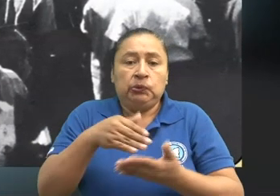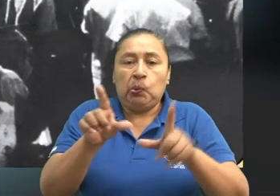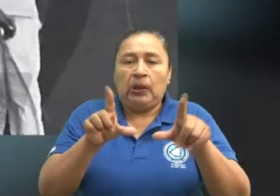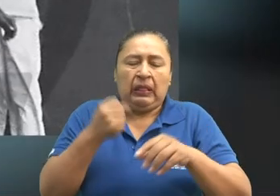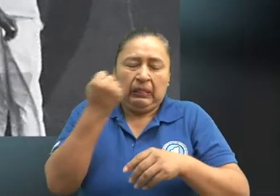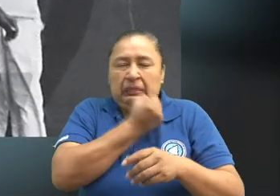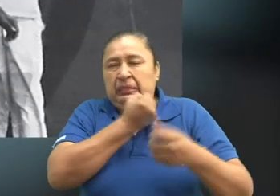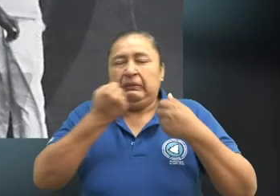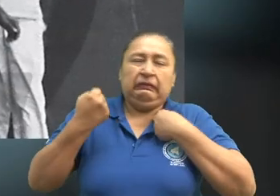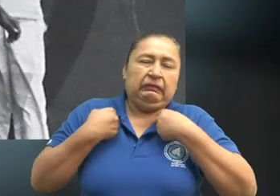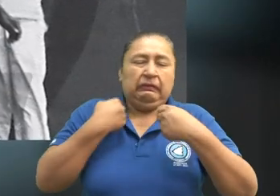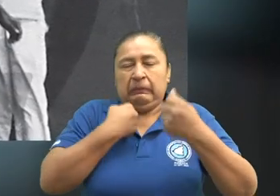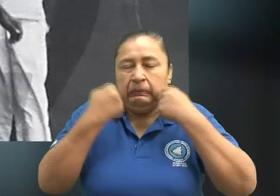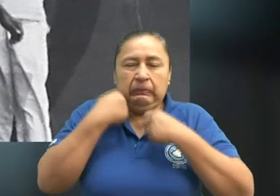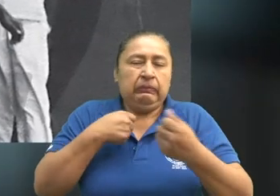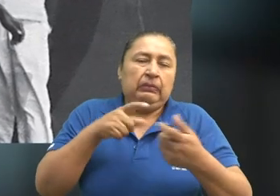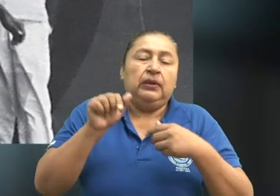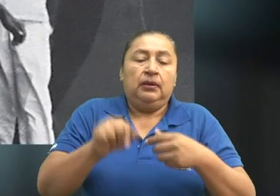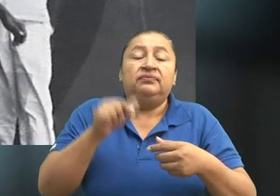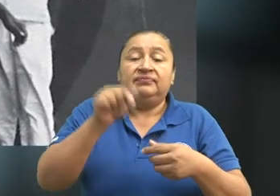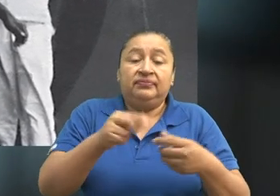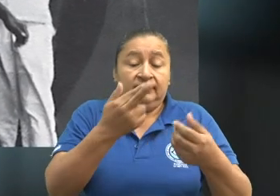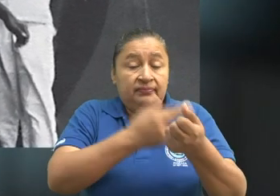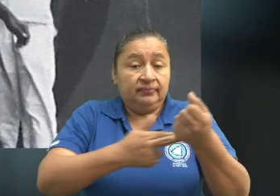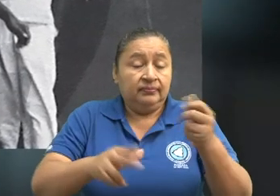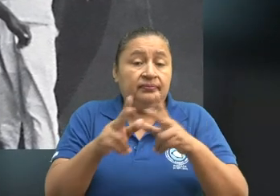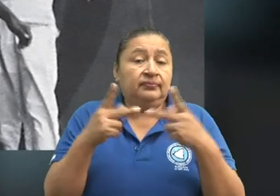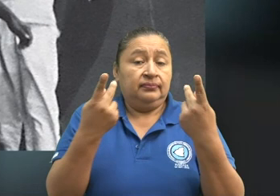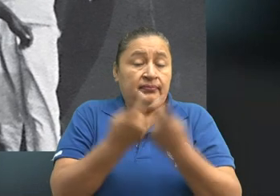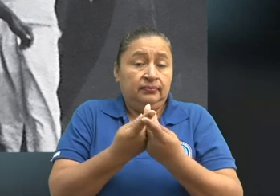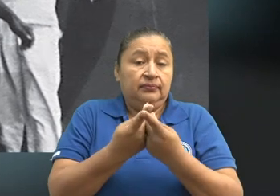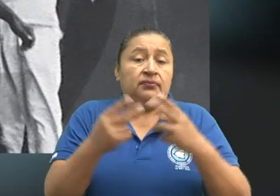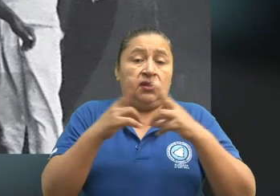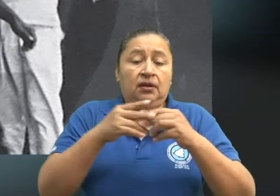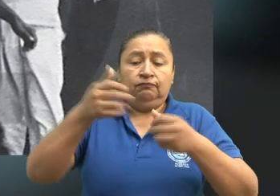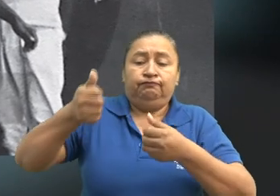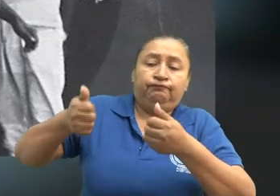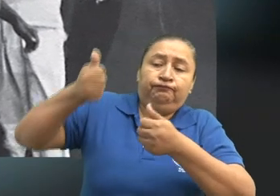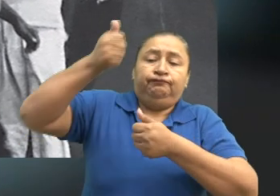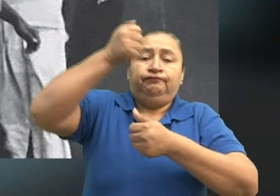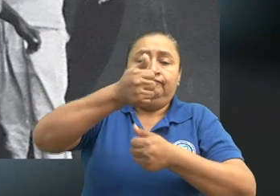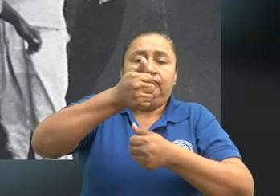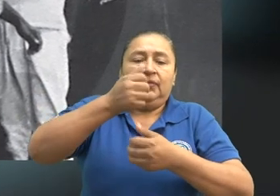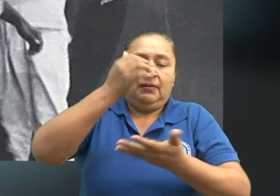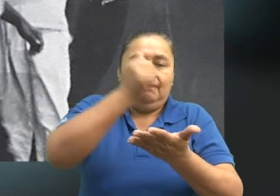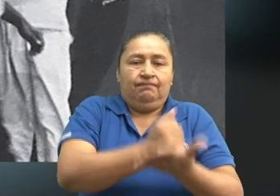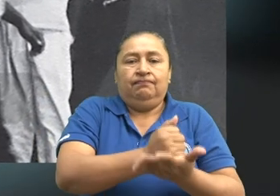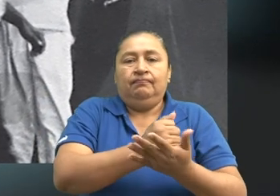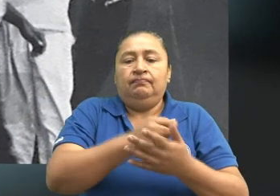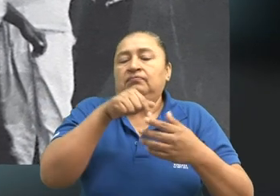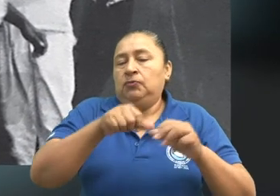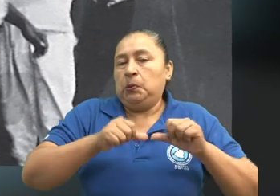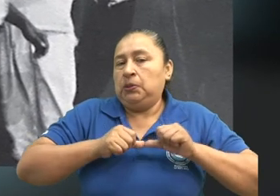realmente, sobre la sangre del pueblo nicaragüense se instaló la dictadura, ¿verdad? Y